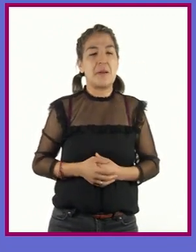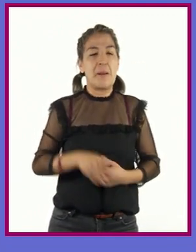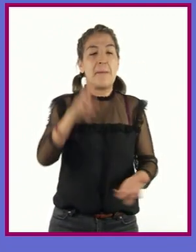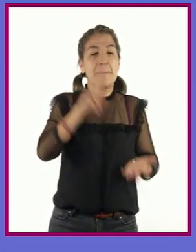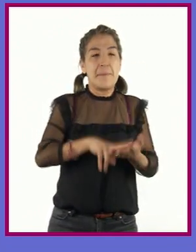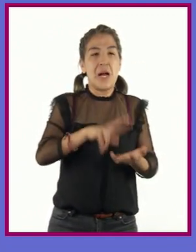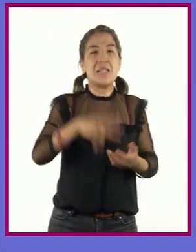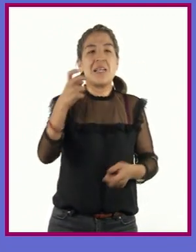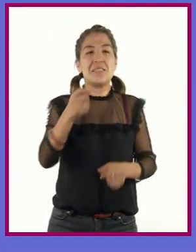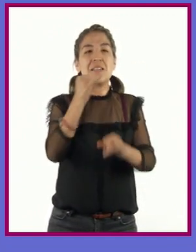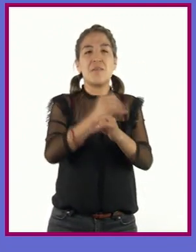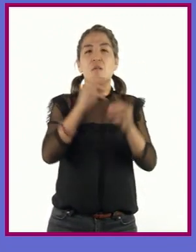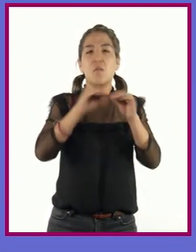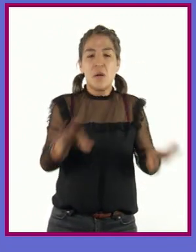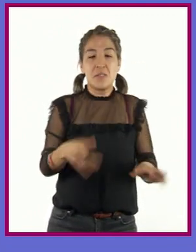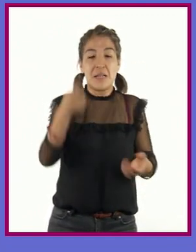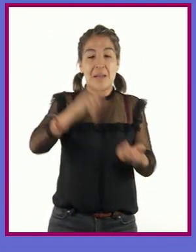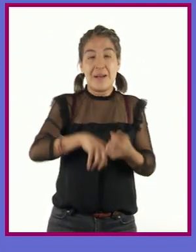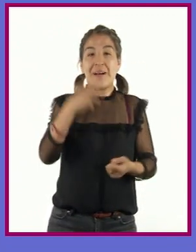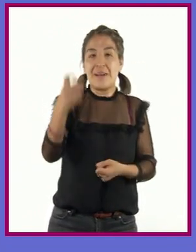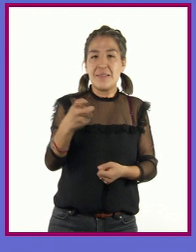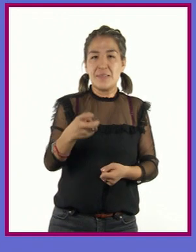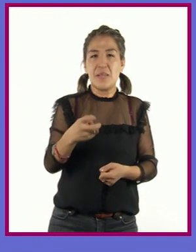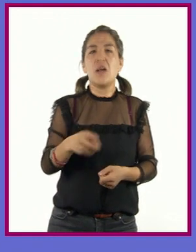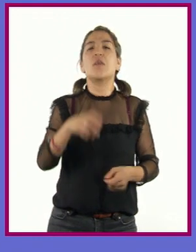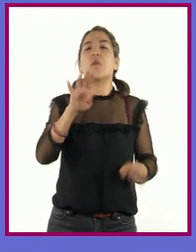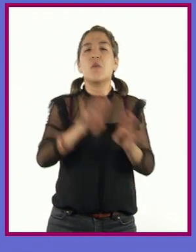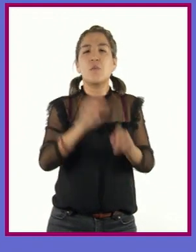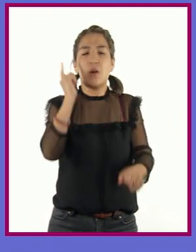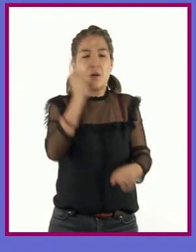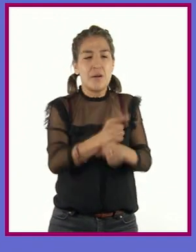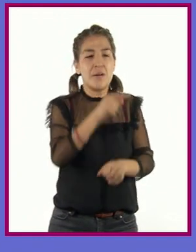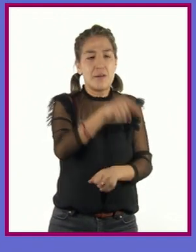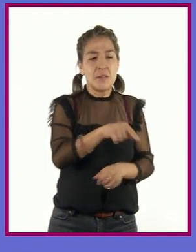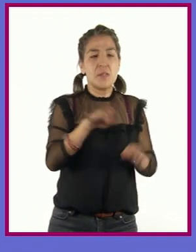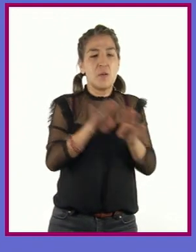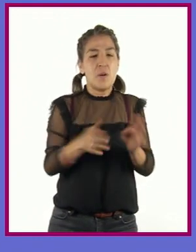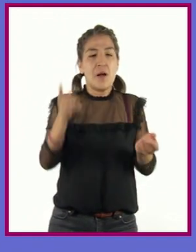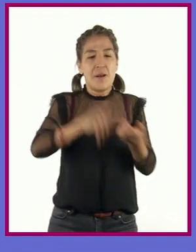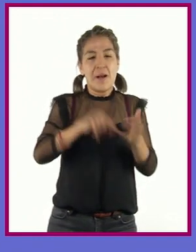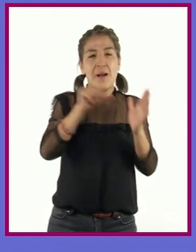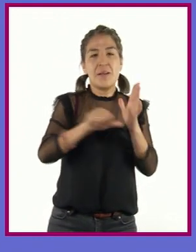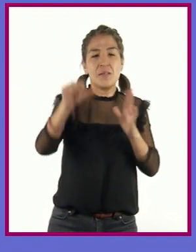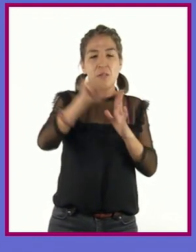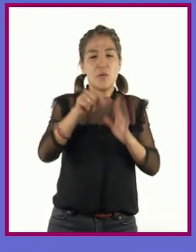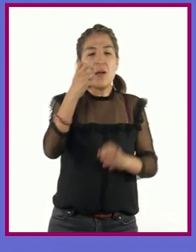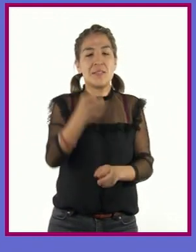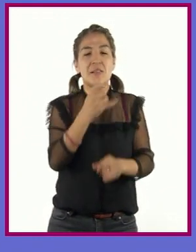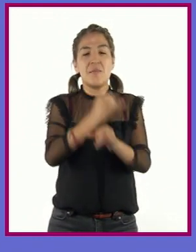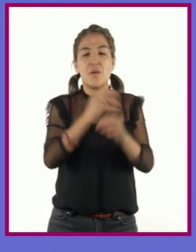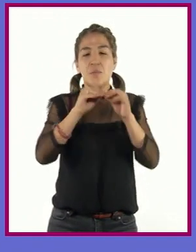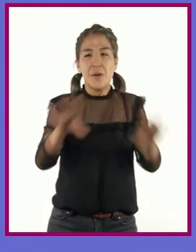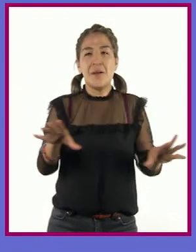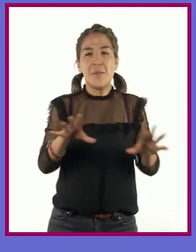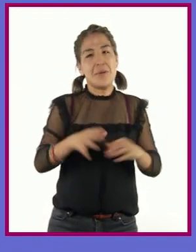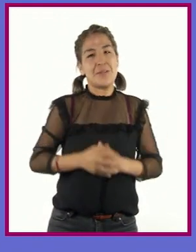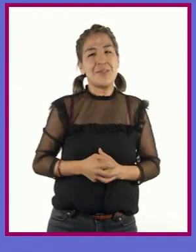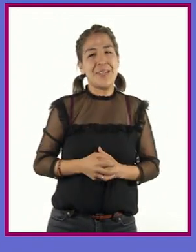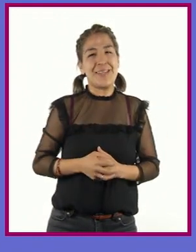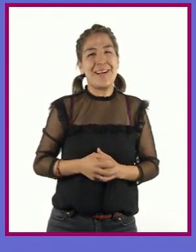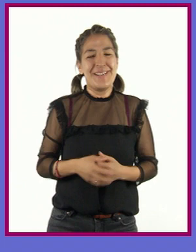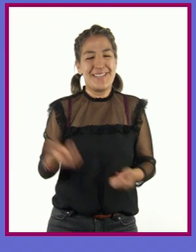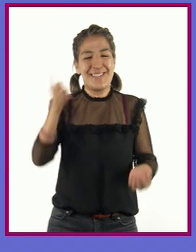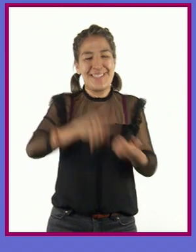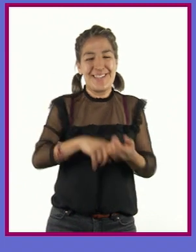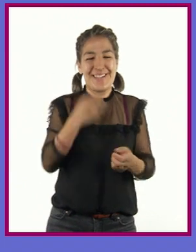Valoración de la información. En este paso, se identifica si se tiene la suficiente información, demasiada